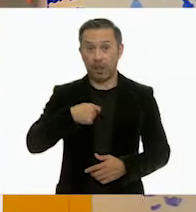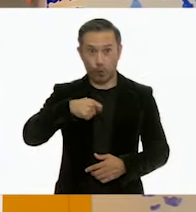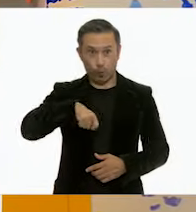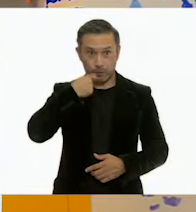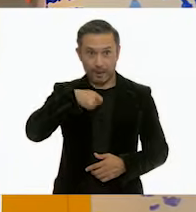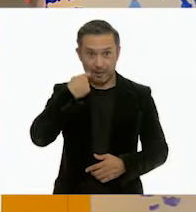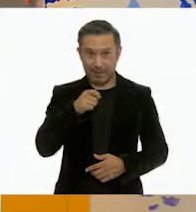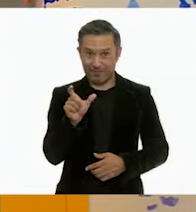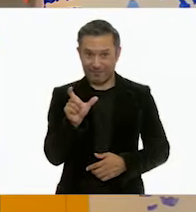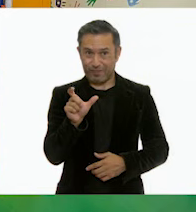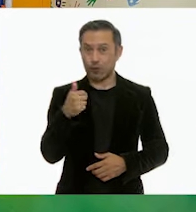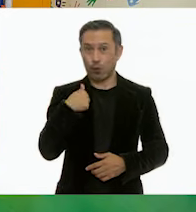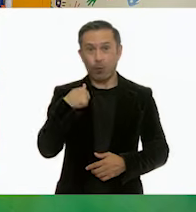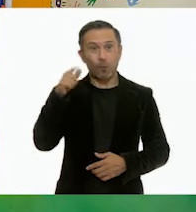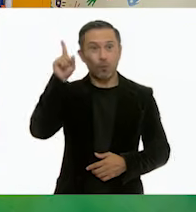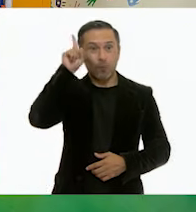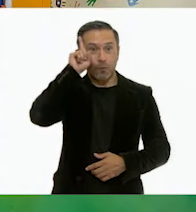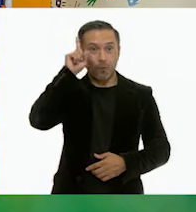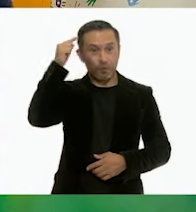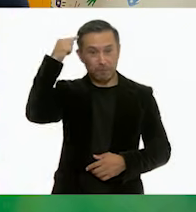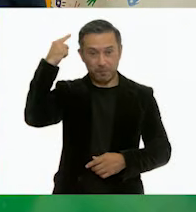yo? Muy bien.